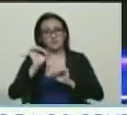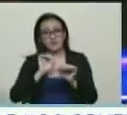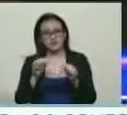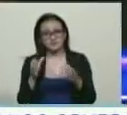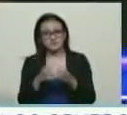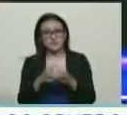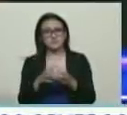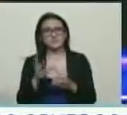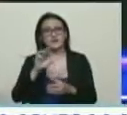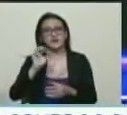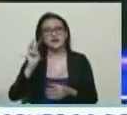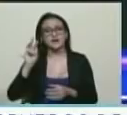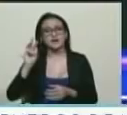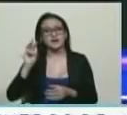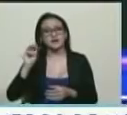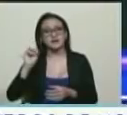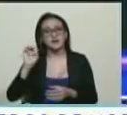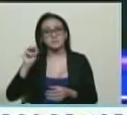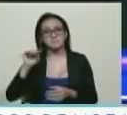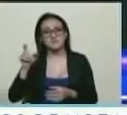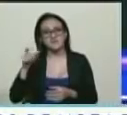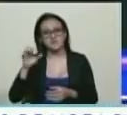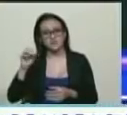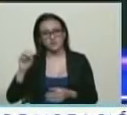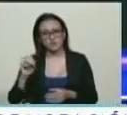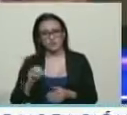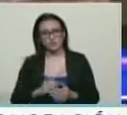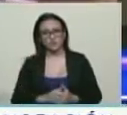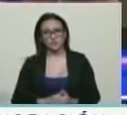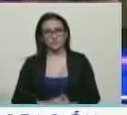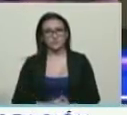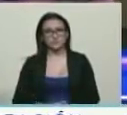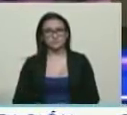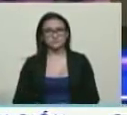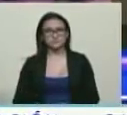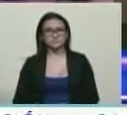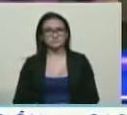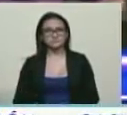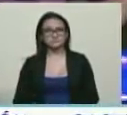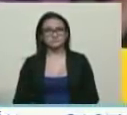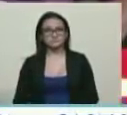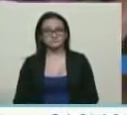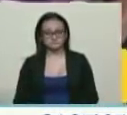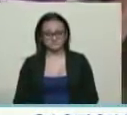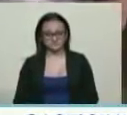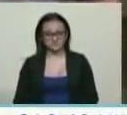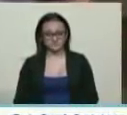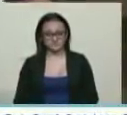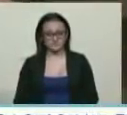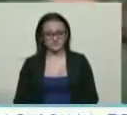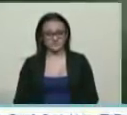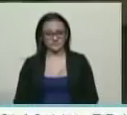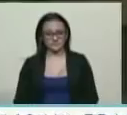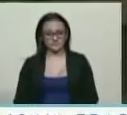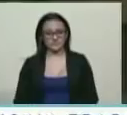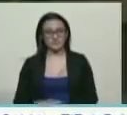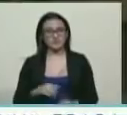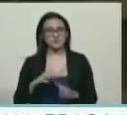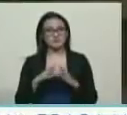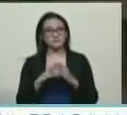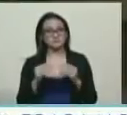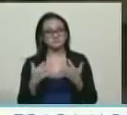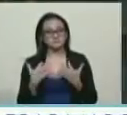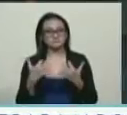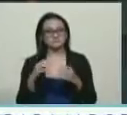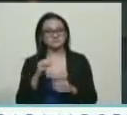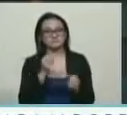comandante estratégico operacional, almirante Ceballos, y a todas las fuerzas del Plan República,